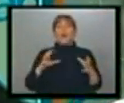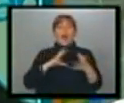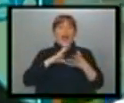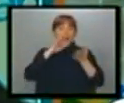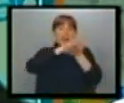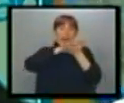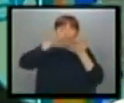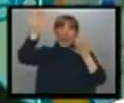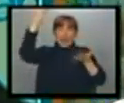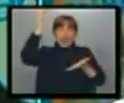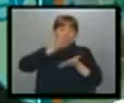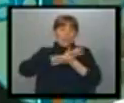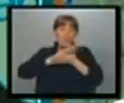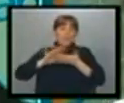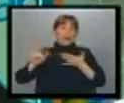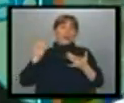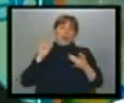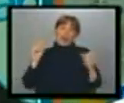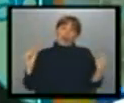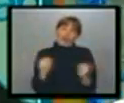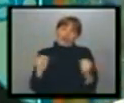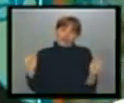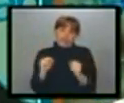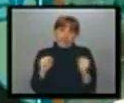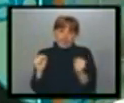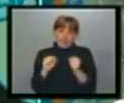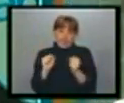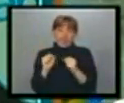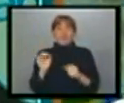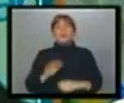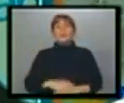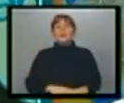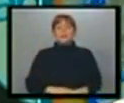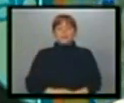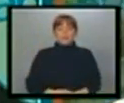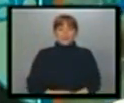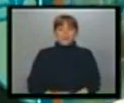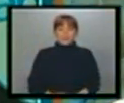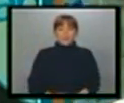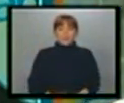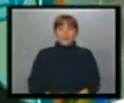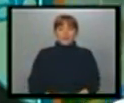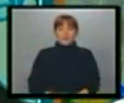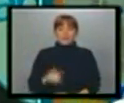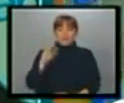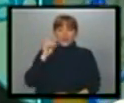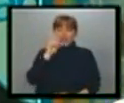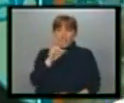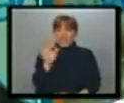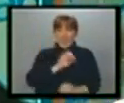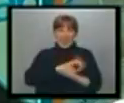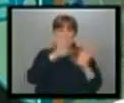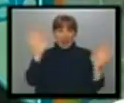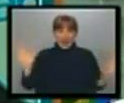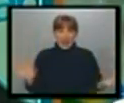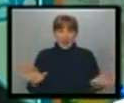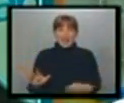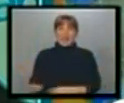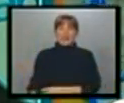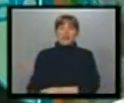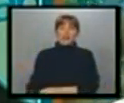bajas. Ahí tenés el panorama de lo que está pasando con el tiempo en el satelital de la Argentina. Se ve clarito ahí, Sí, sí, sí, sí, tal cual. Pero